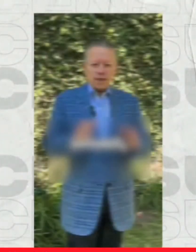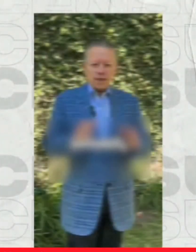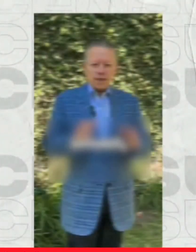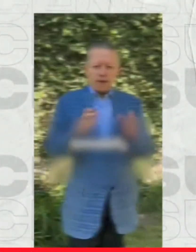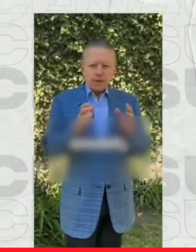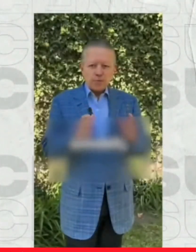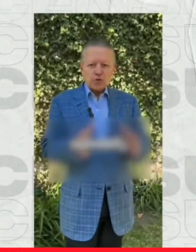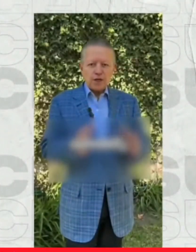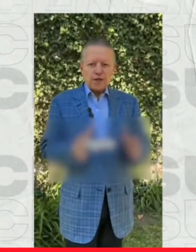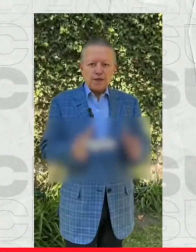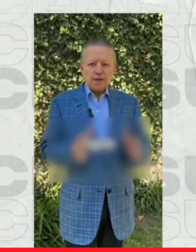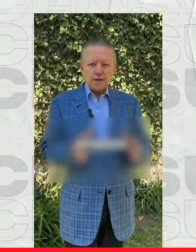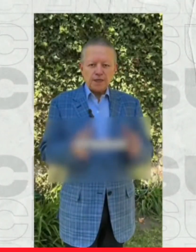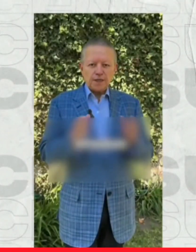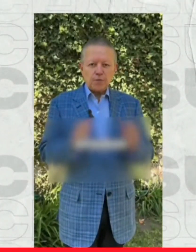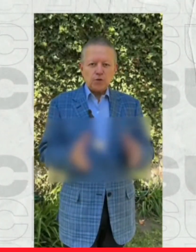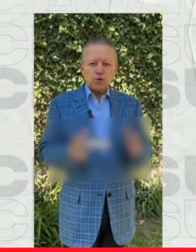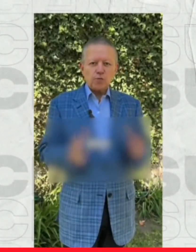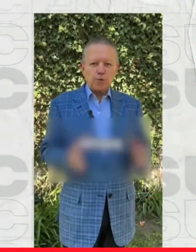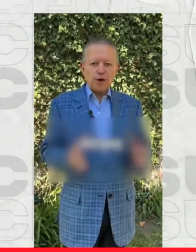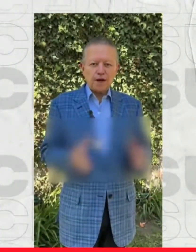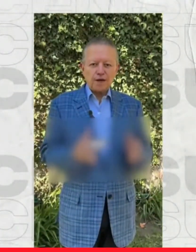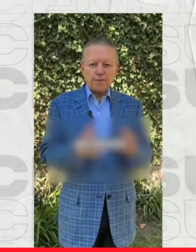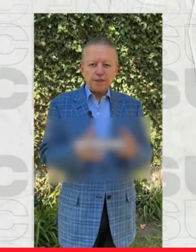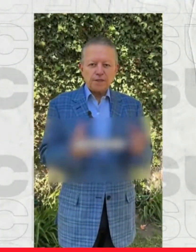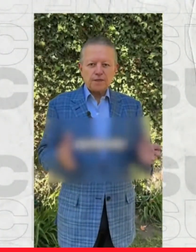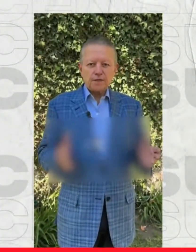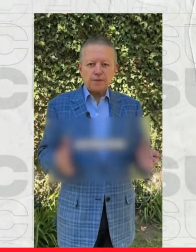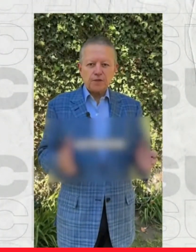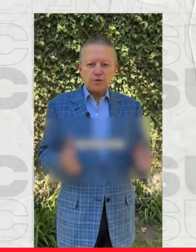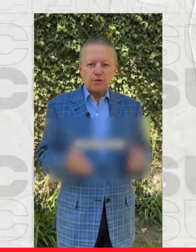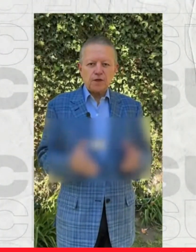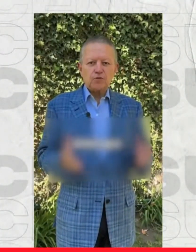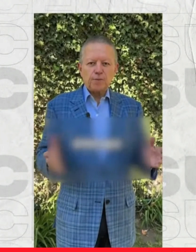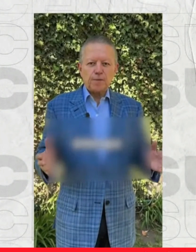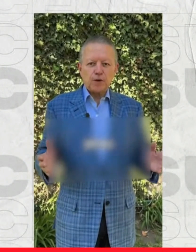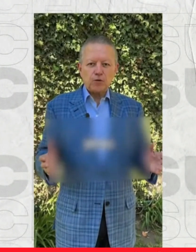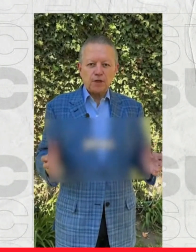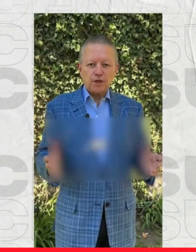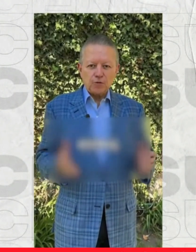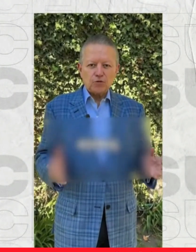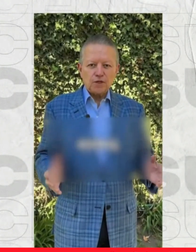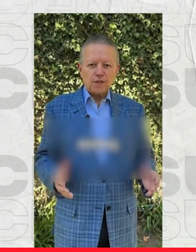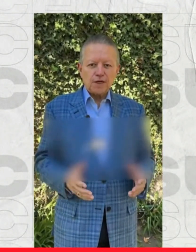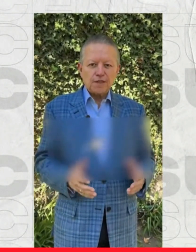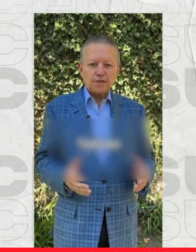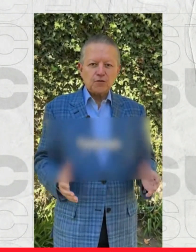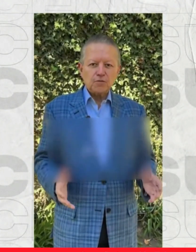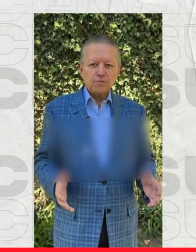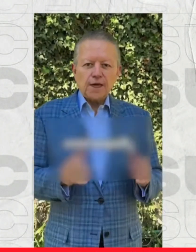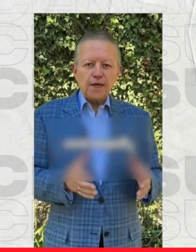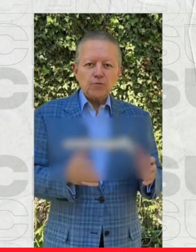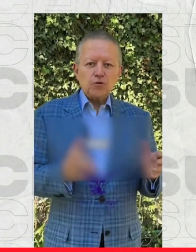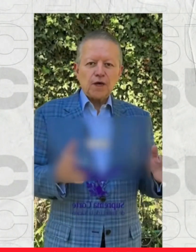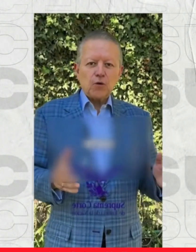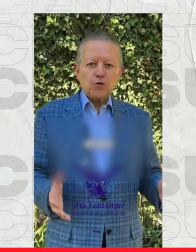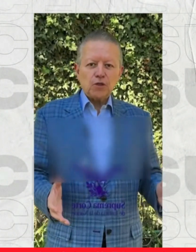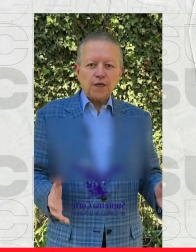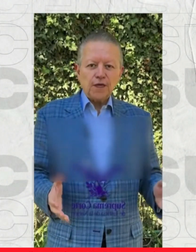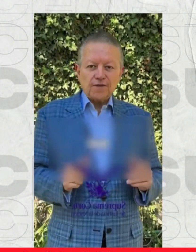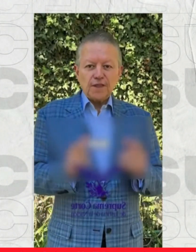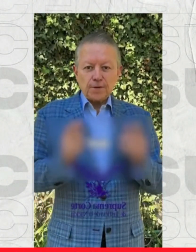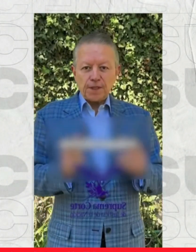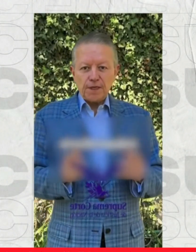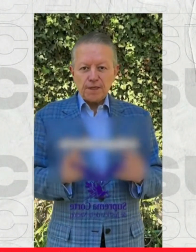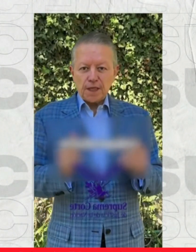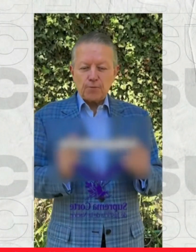escuchen. Debemos elegir mediante el voto popular a las ministras y ministros de la Suprema Corte de Justicia de la Nación. Requerimos una